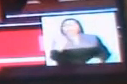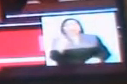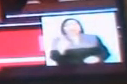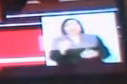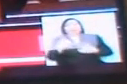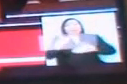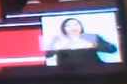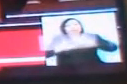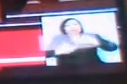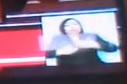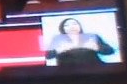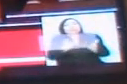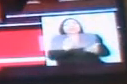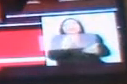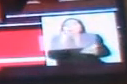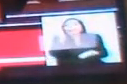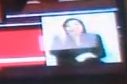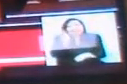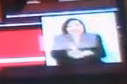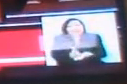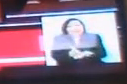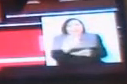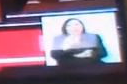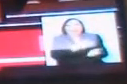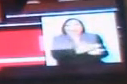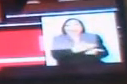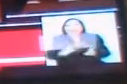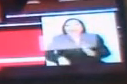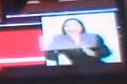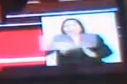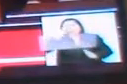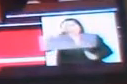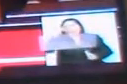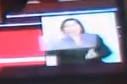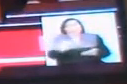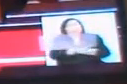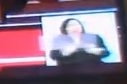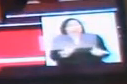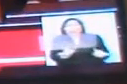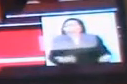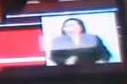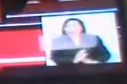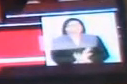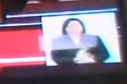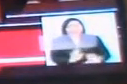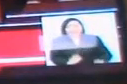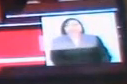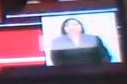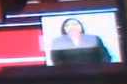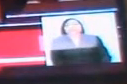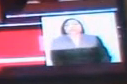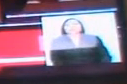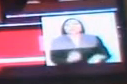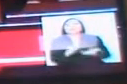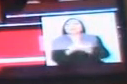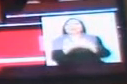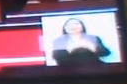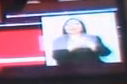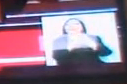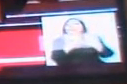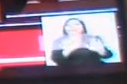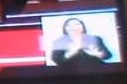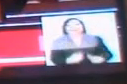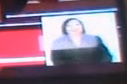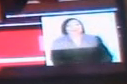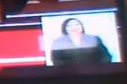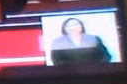llevar adelante las medidas necesarias para sacar al Perú de la situación actual. La transparencia